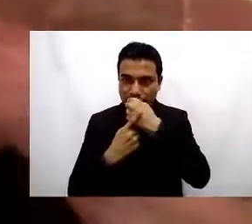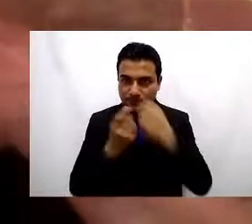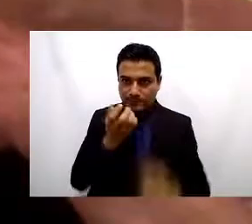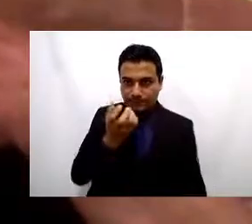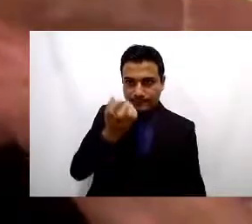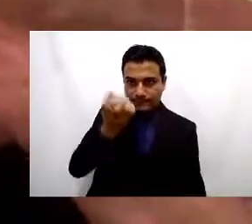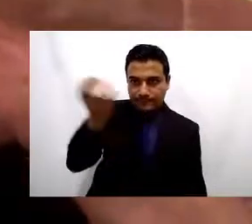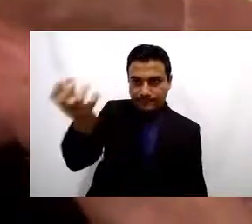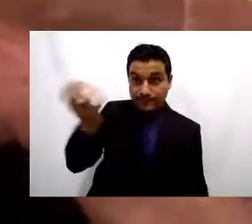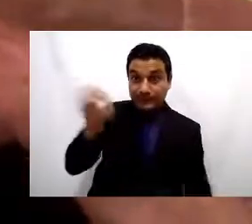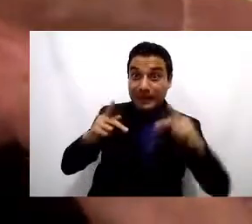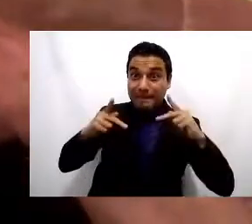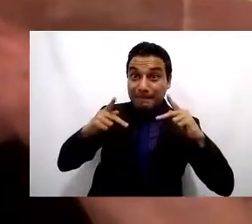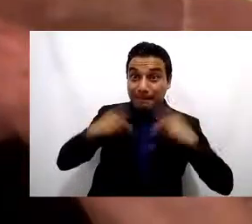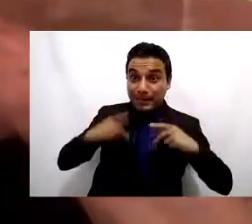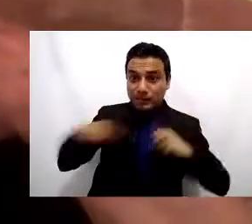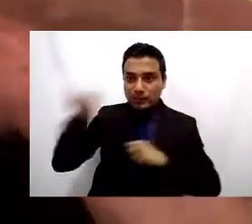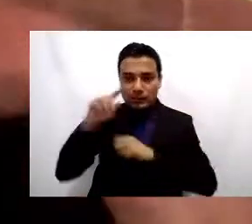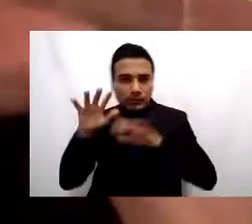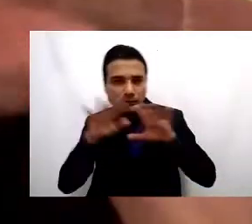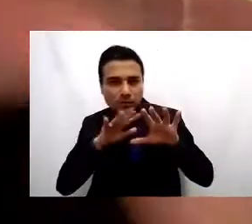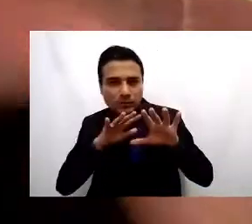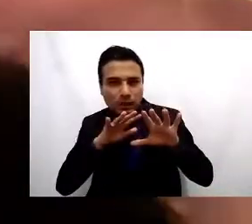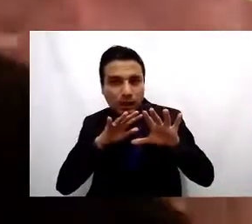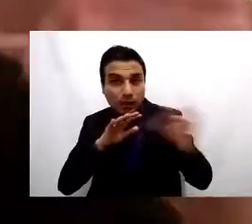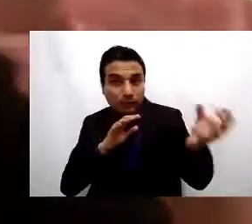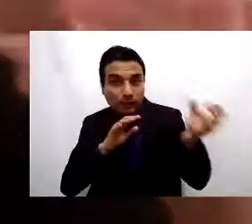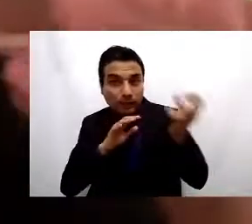energía pareidólica